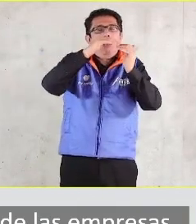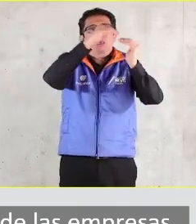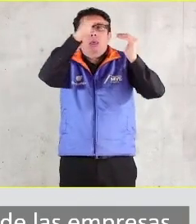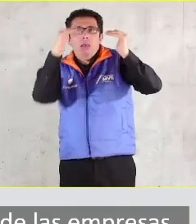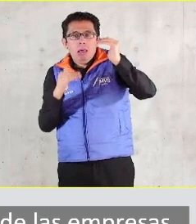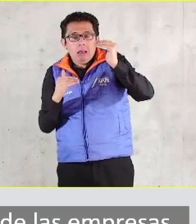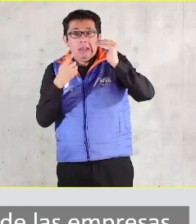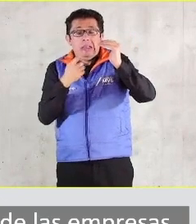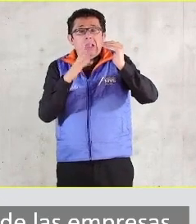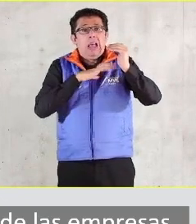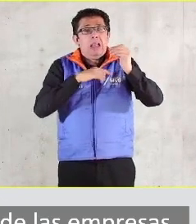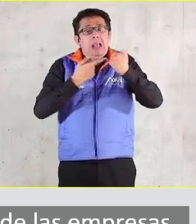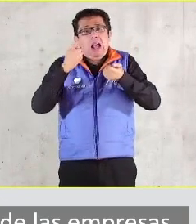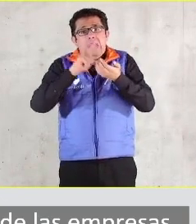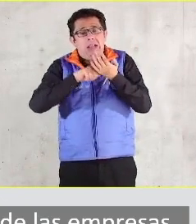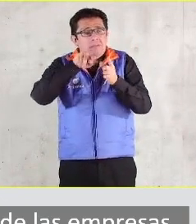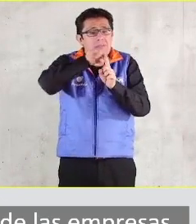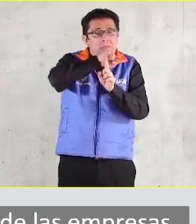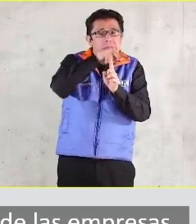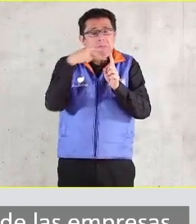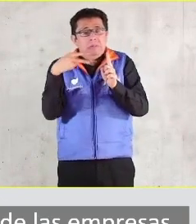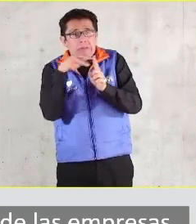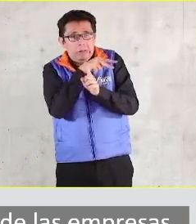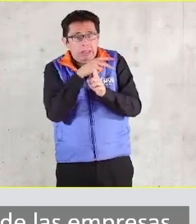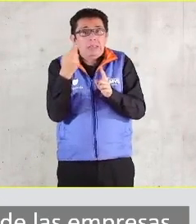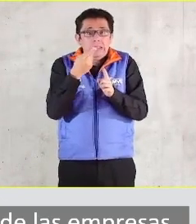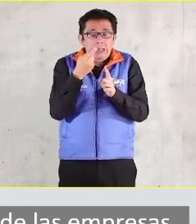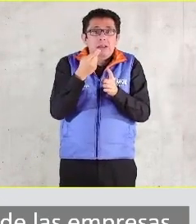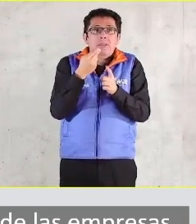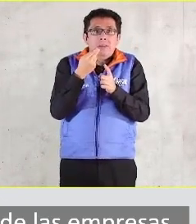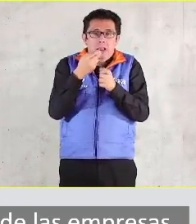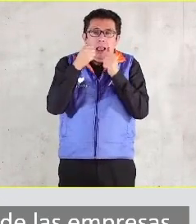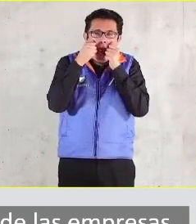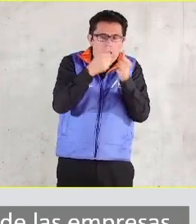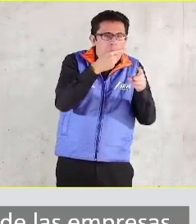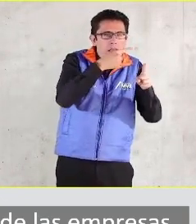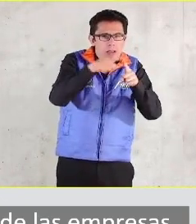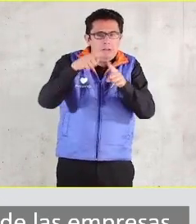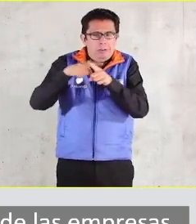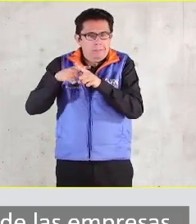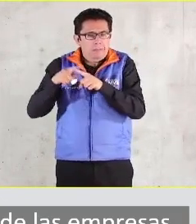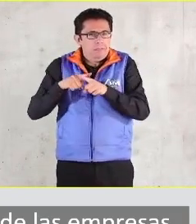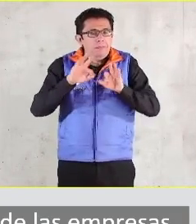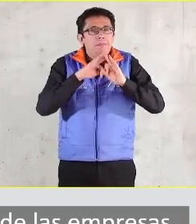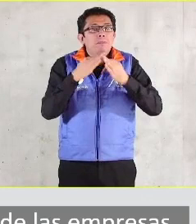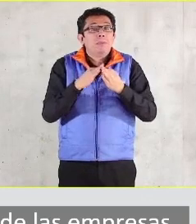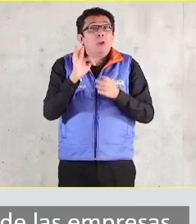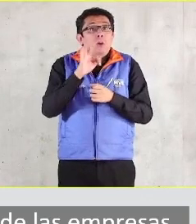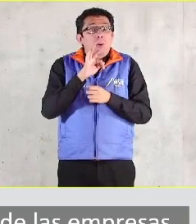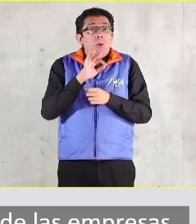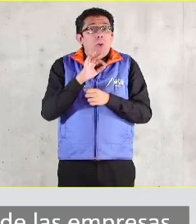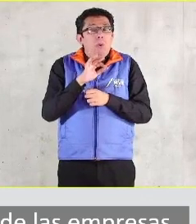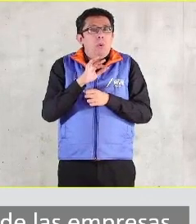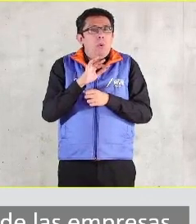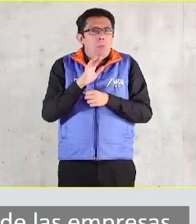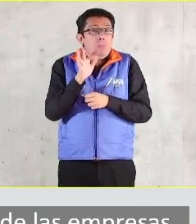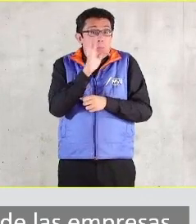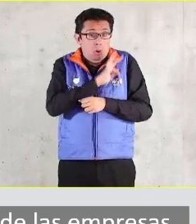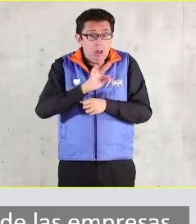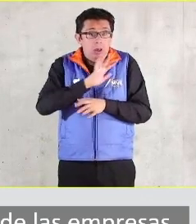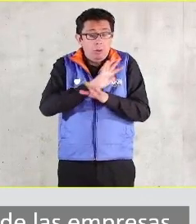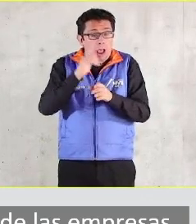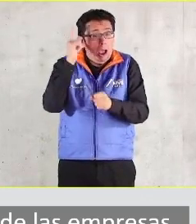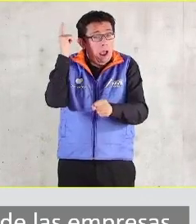de varios ángulos, desde varios ámbitos, desde varios subámbitos, ¿sí? Cuando podemos predecir y sabemos las causas que